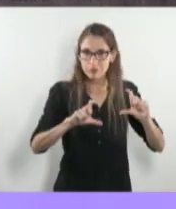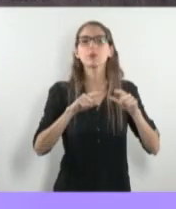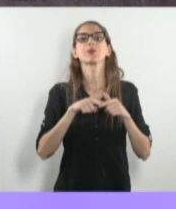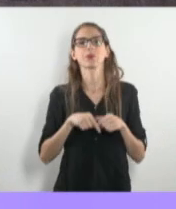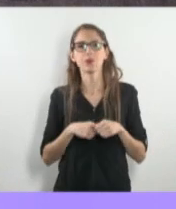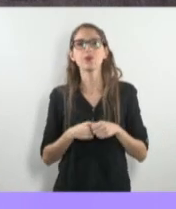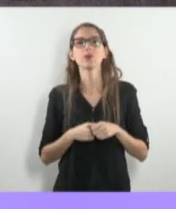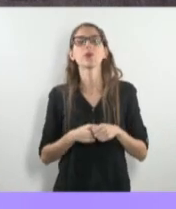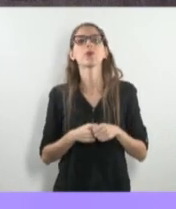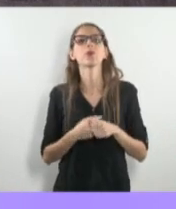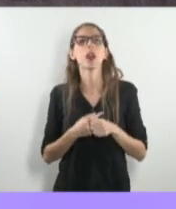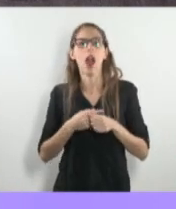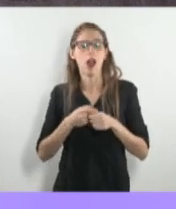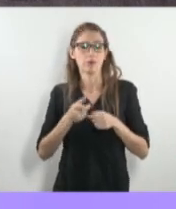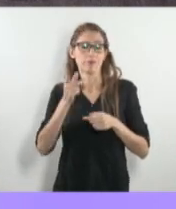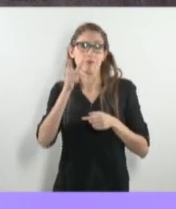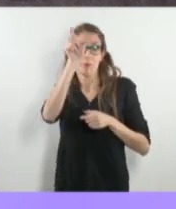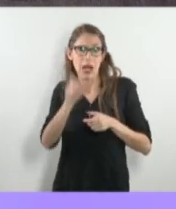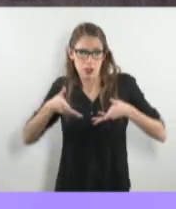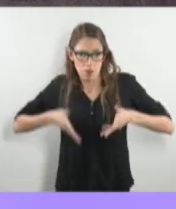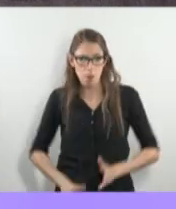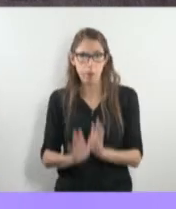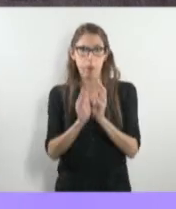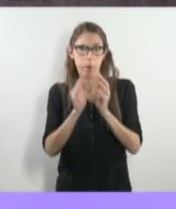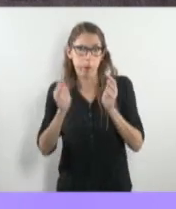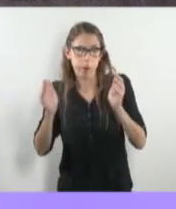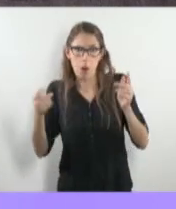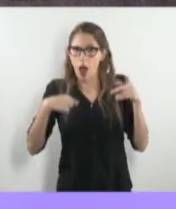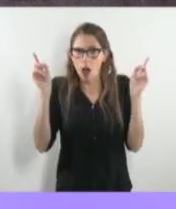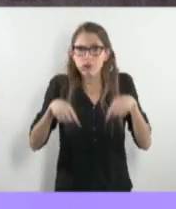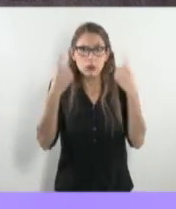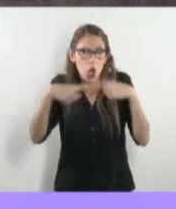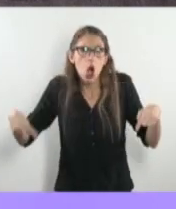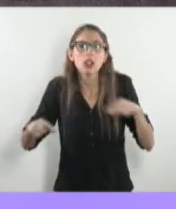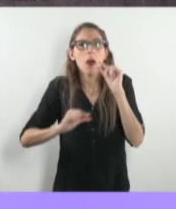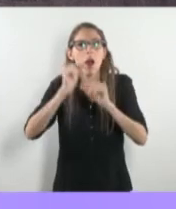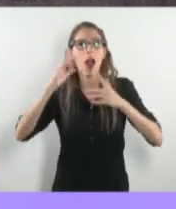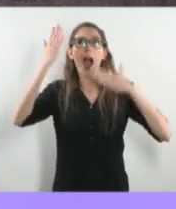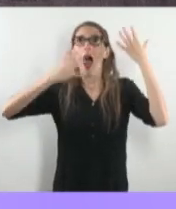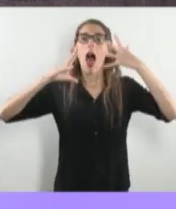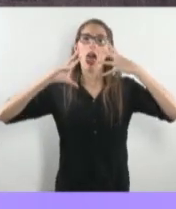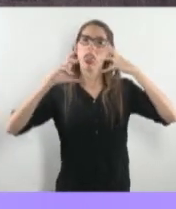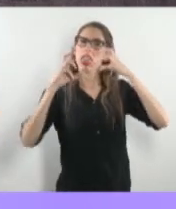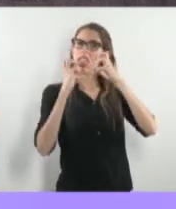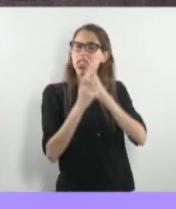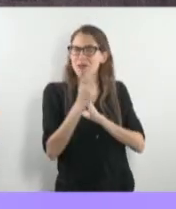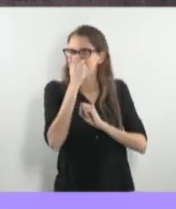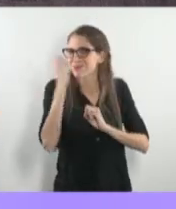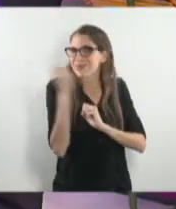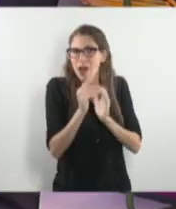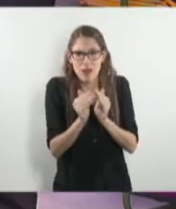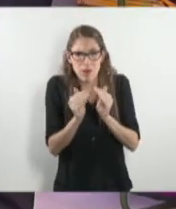el hombre ciego al mundo curteándolo la esperanza, y a poco andar ya lo alcanzan